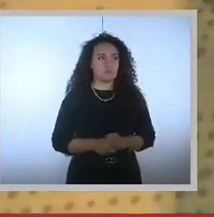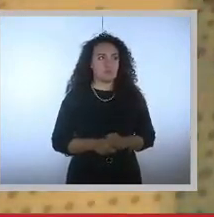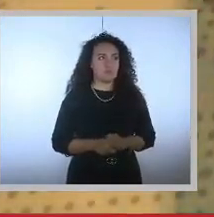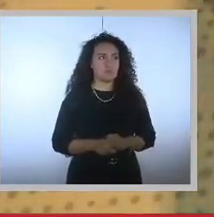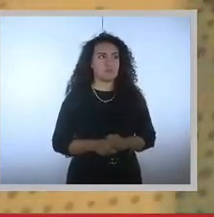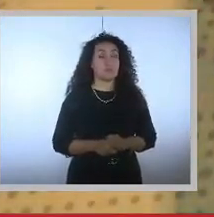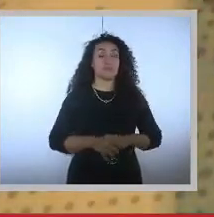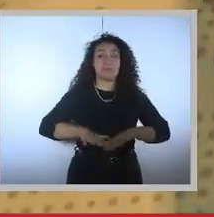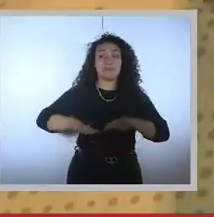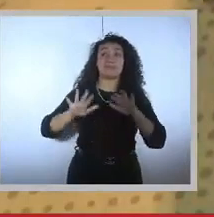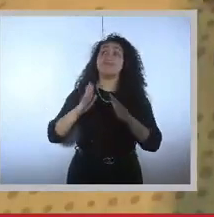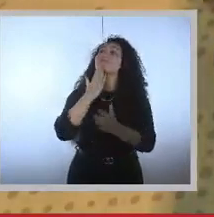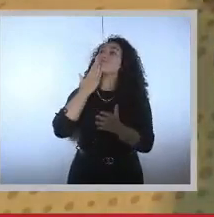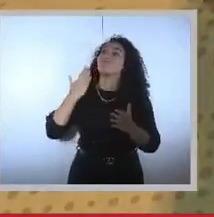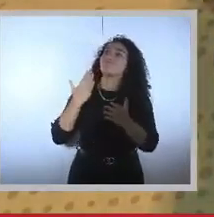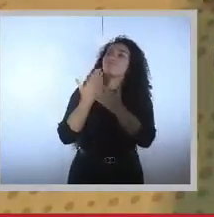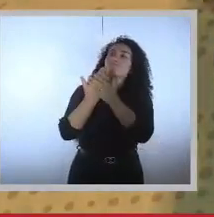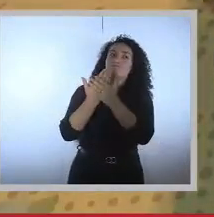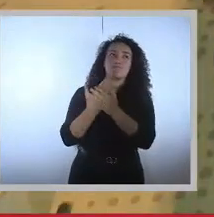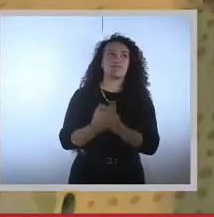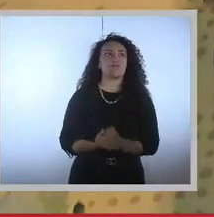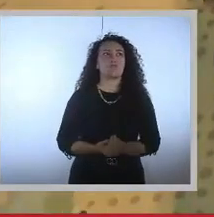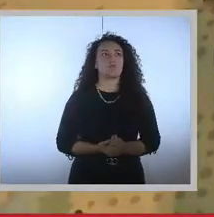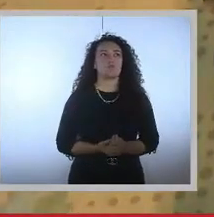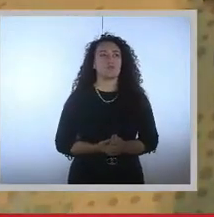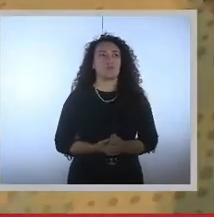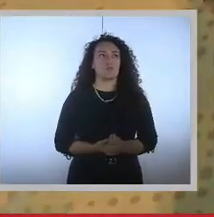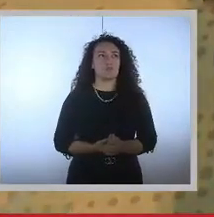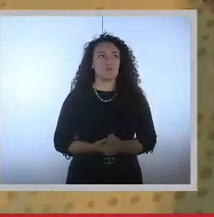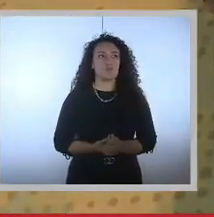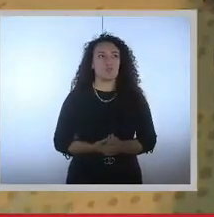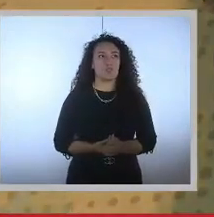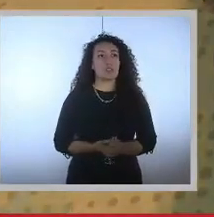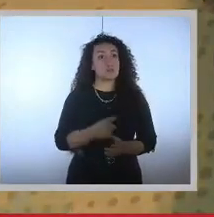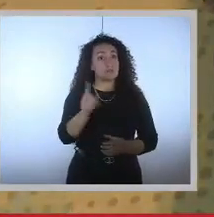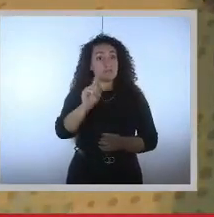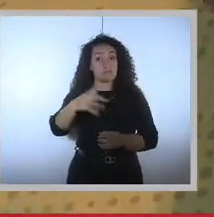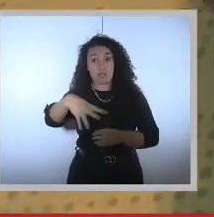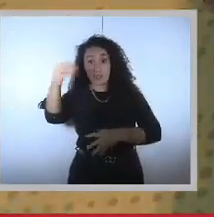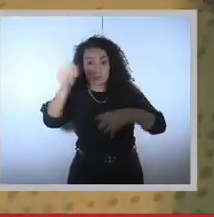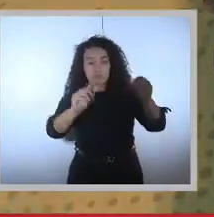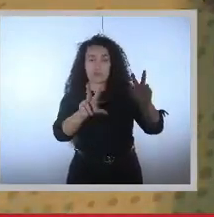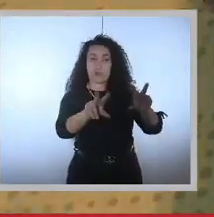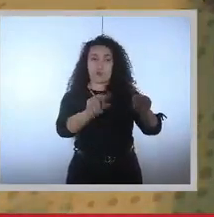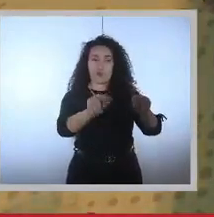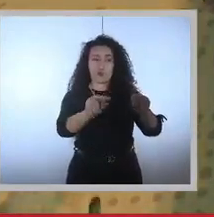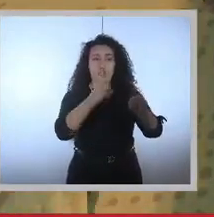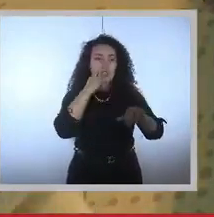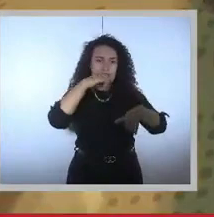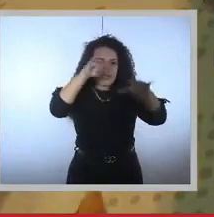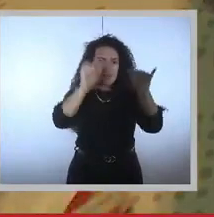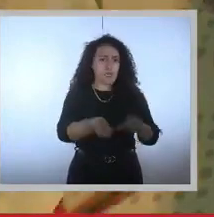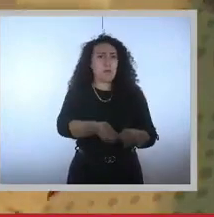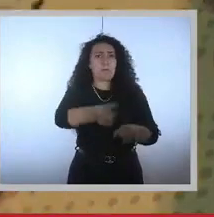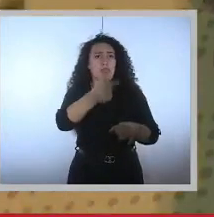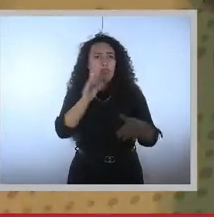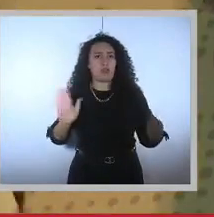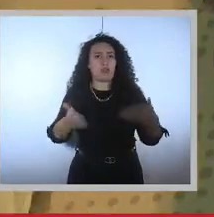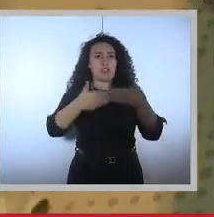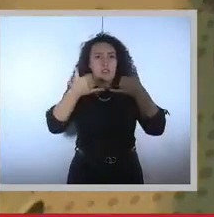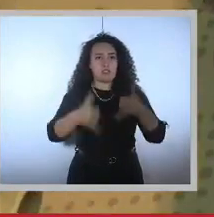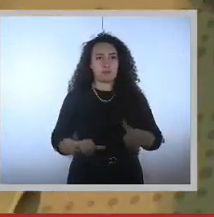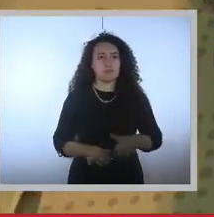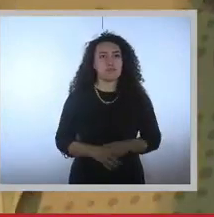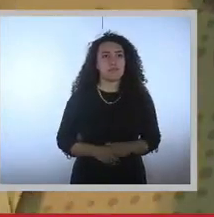Bueno, muchísimas gracias. No se vayan porque va el cierre. Adelante, compañeros, el cierre y luego